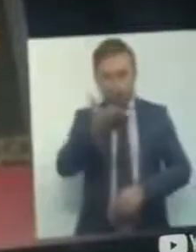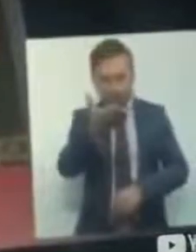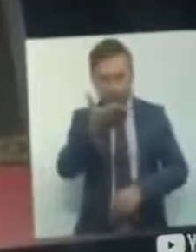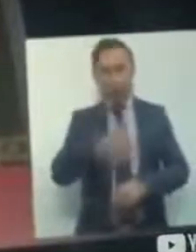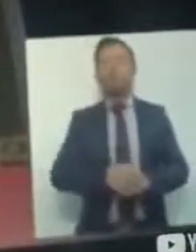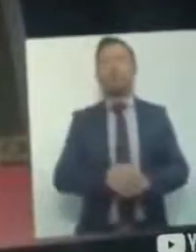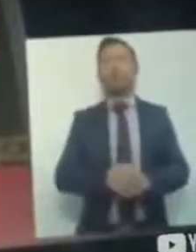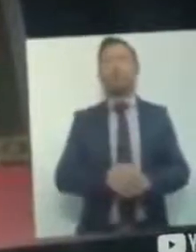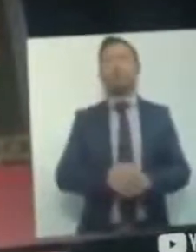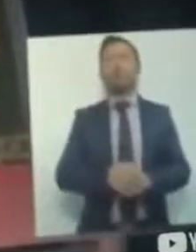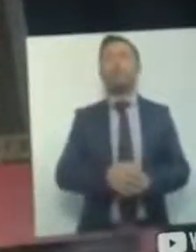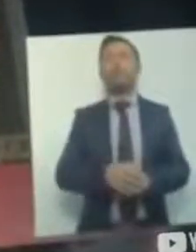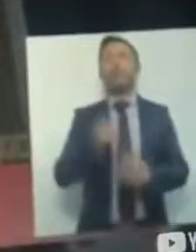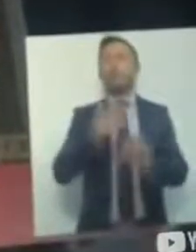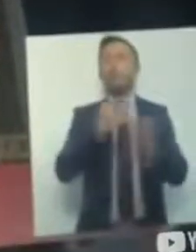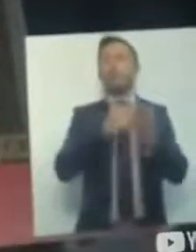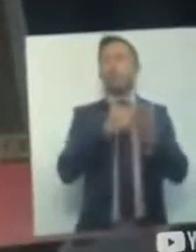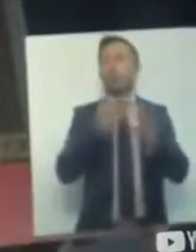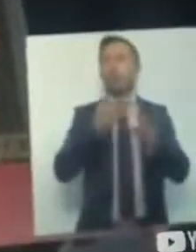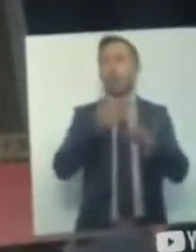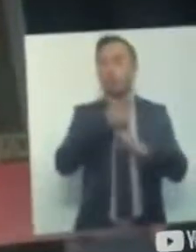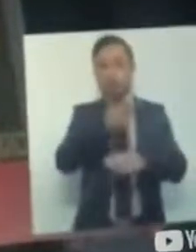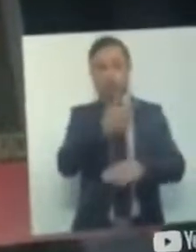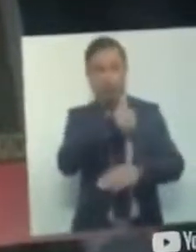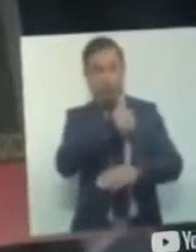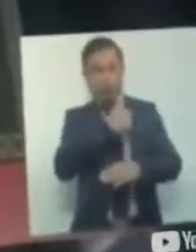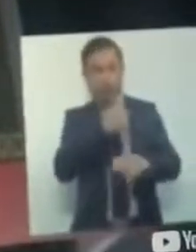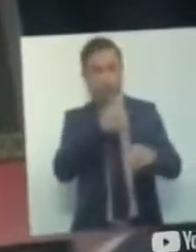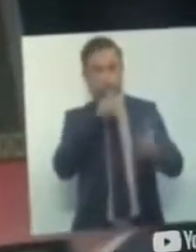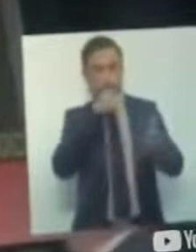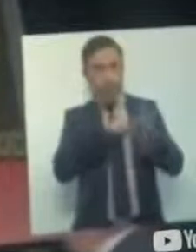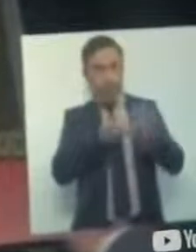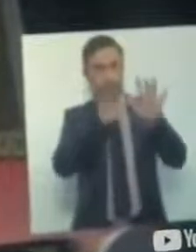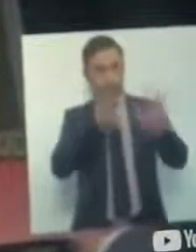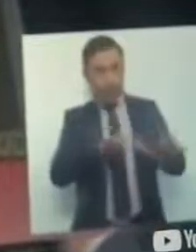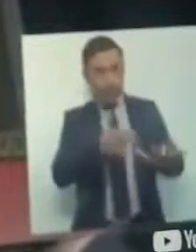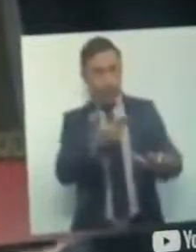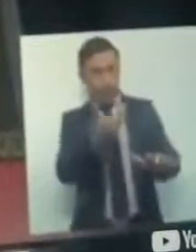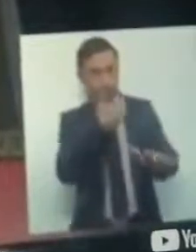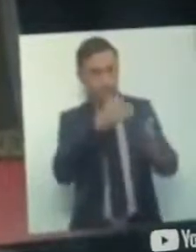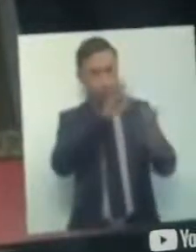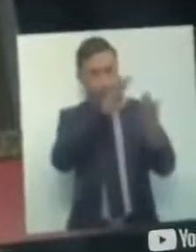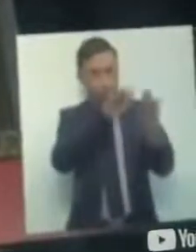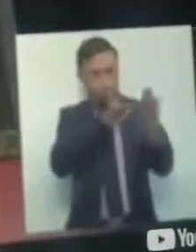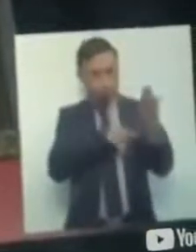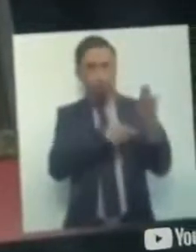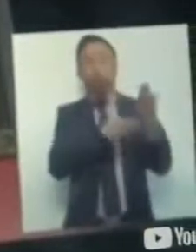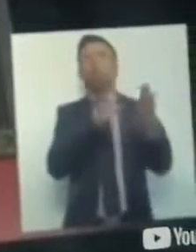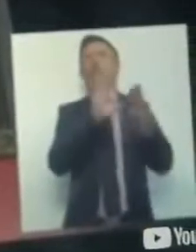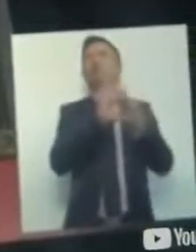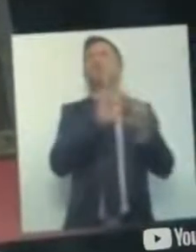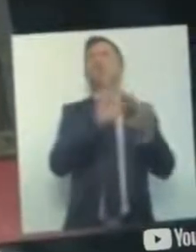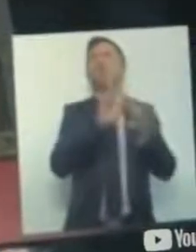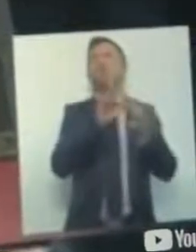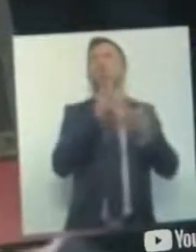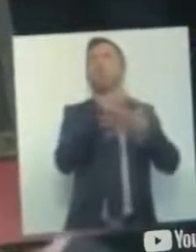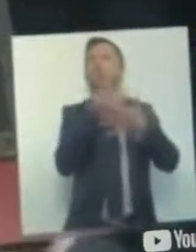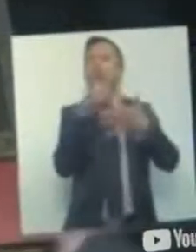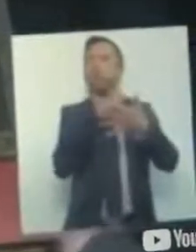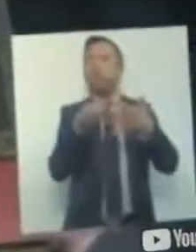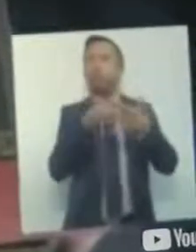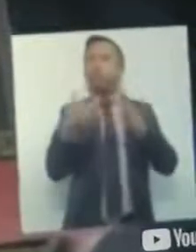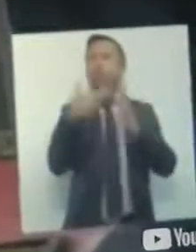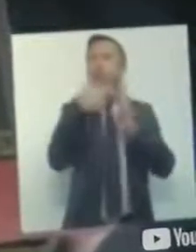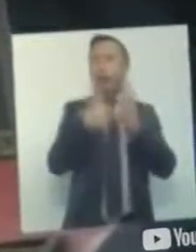Posterior a la evaluación correspondiente a su solicitud, en donde además describe las medidas a adoptarse para